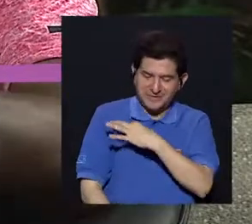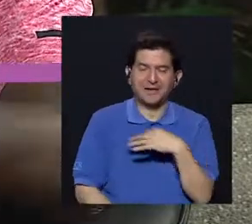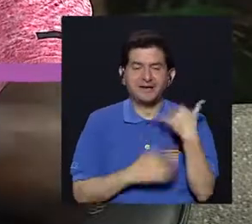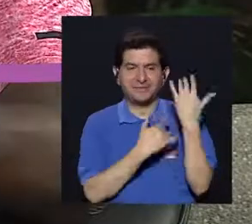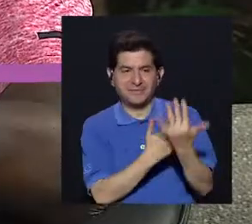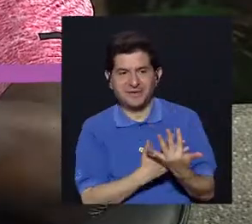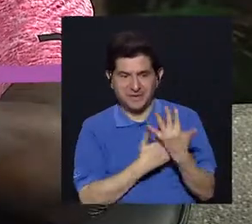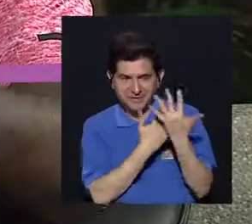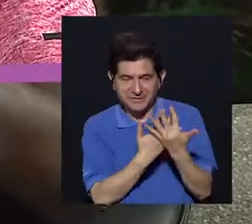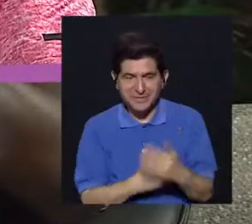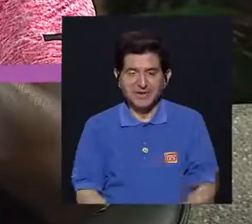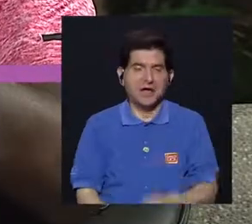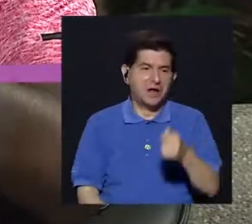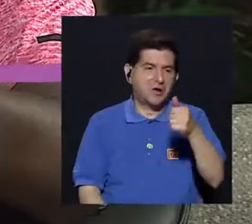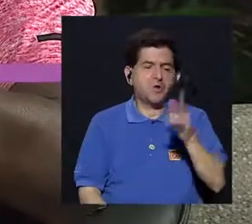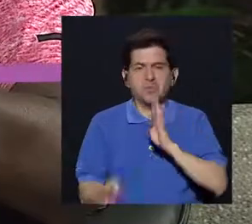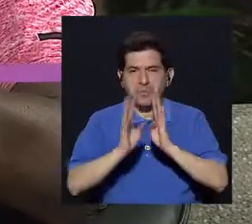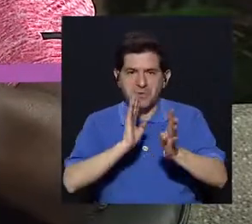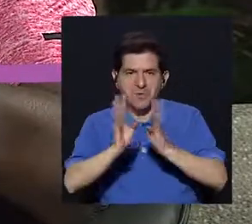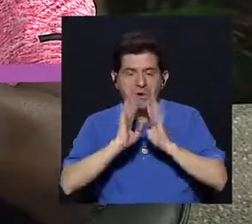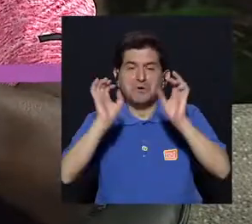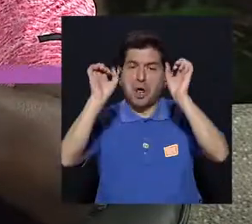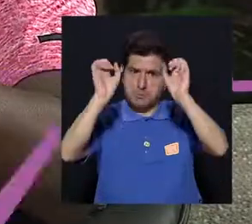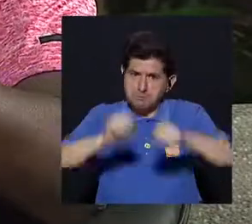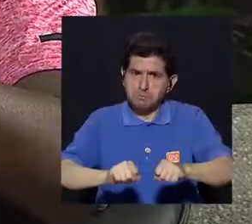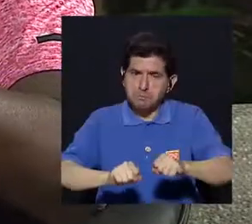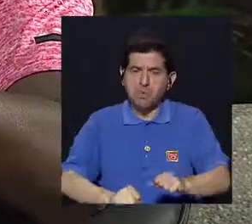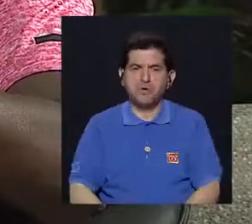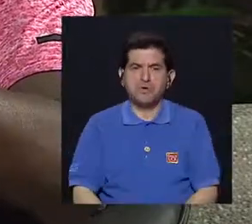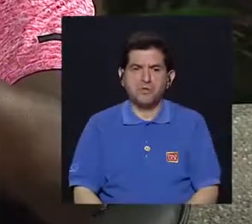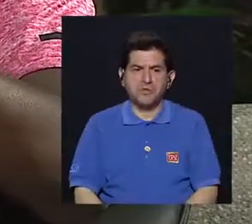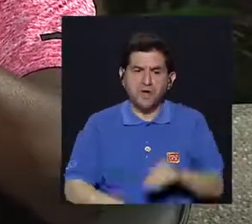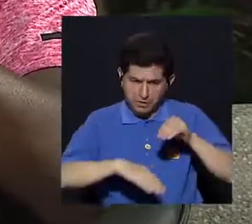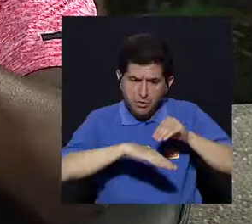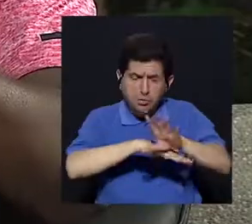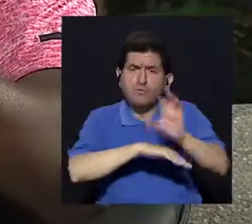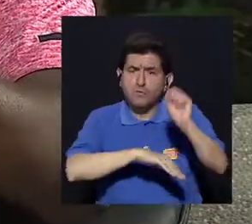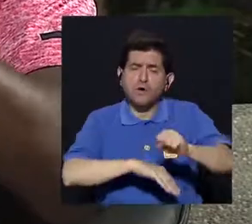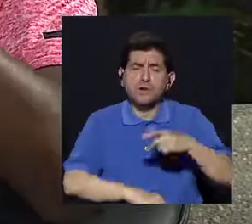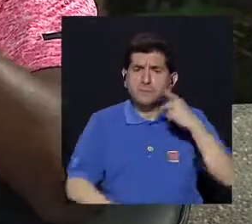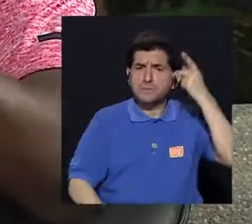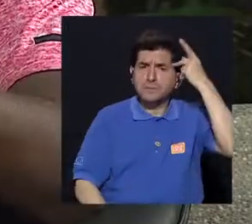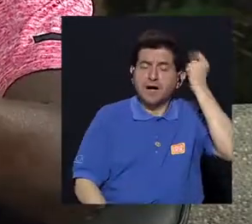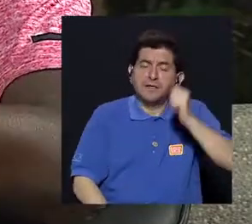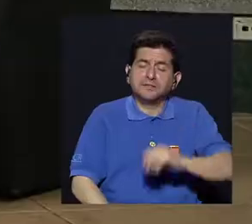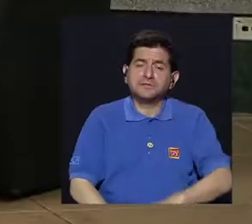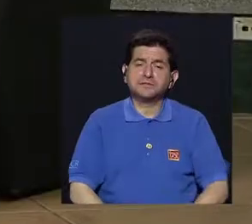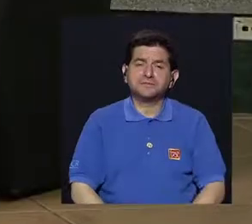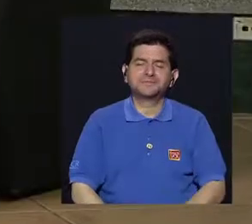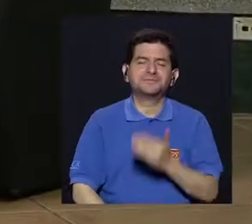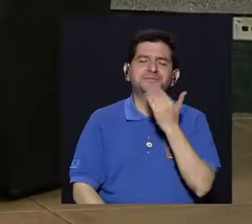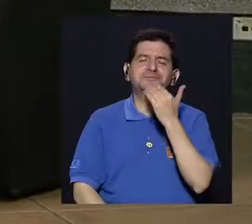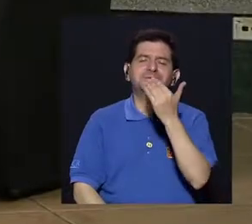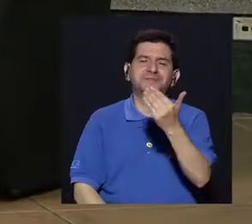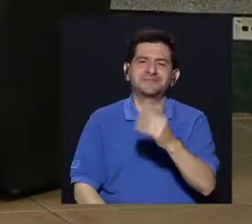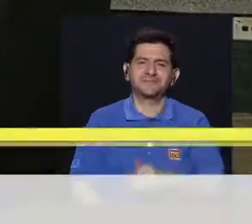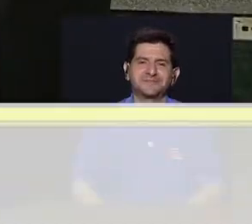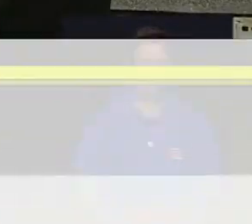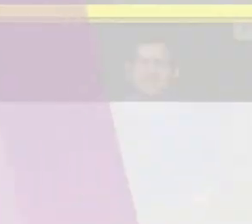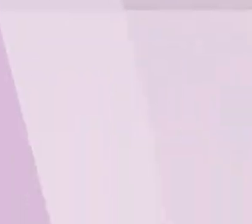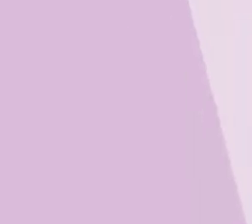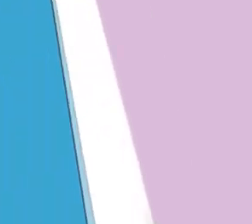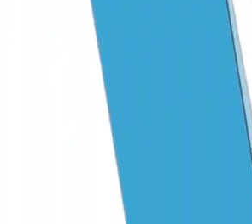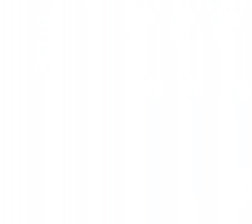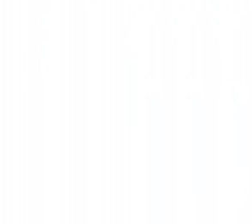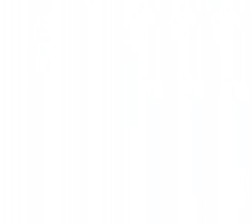y esperamos que lo poquito que hemos conversado pueda pues hacer mella en los padres de familia. Muchas gracias.